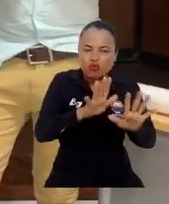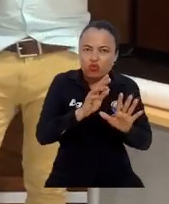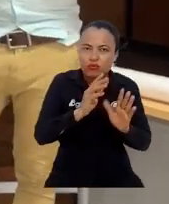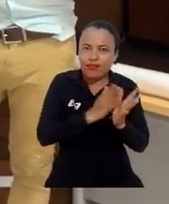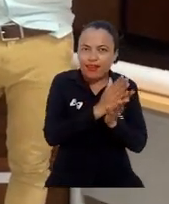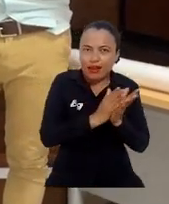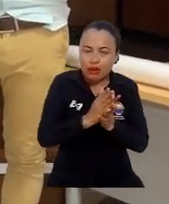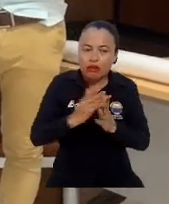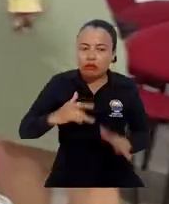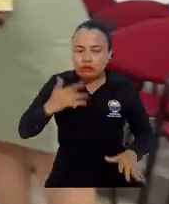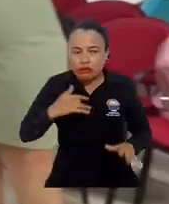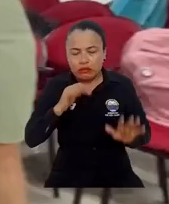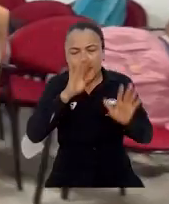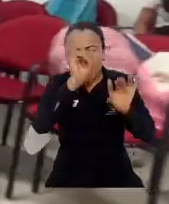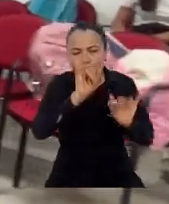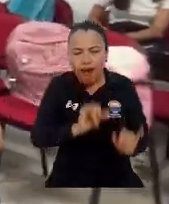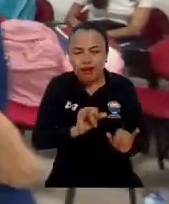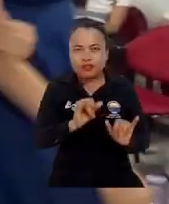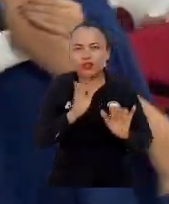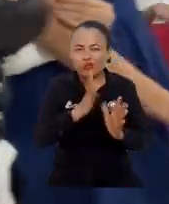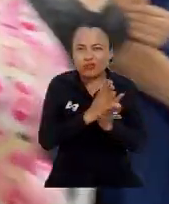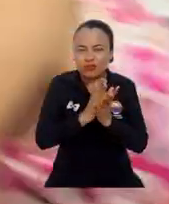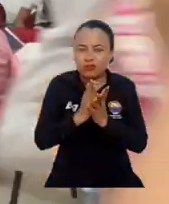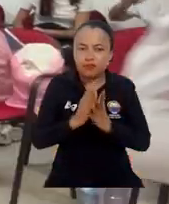sentido crítico hacia la carrera.